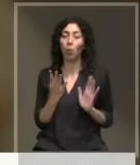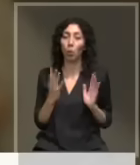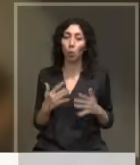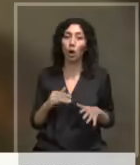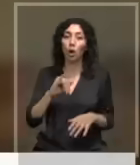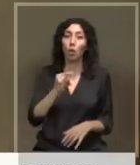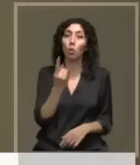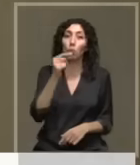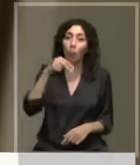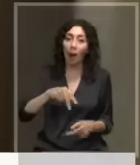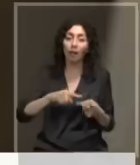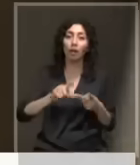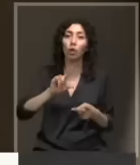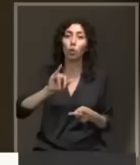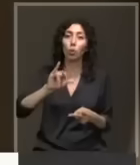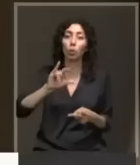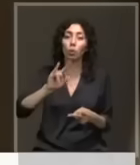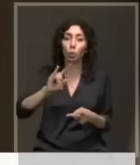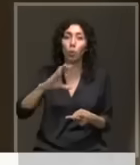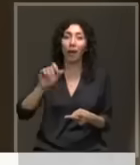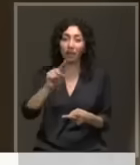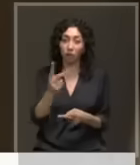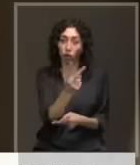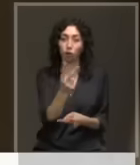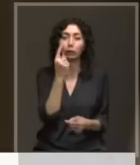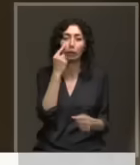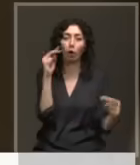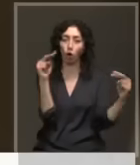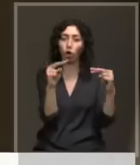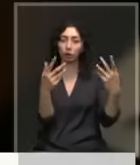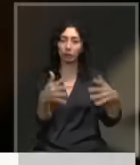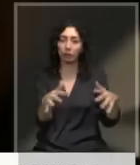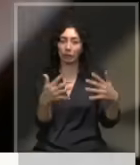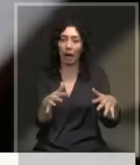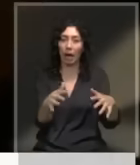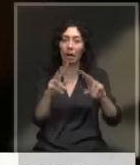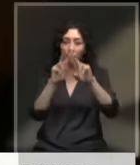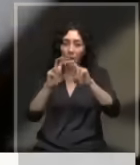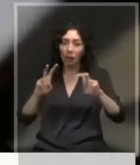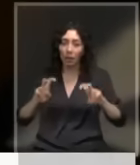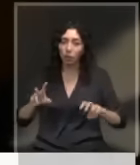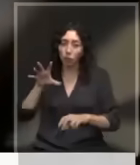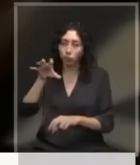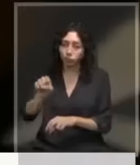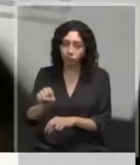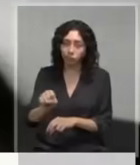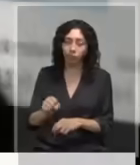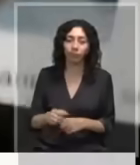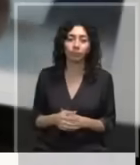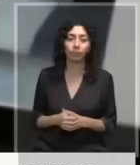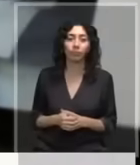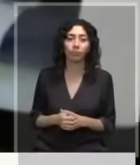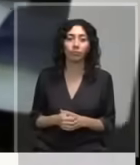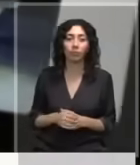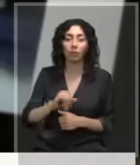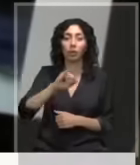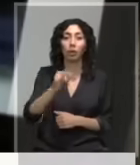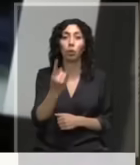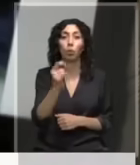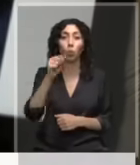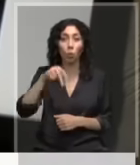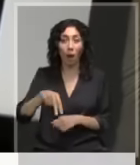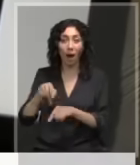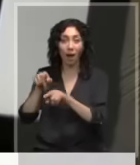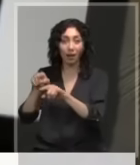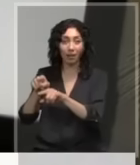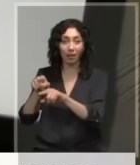y Lucas se conocen. Al menos así está establecido la investigación que se lleva en contra de ambos. Cuando Juan Natalie fue formalizado, su